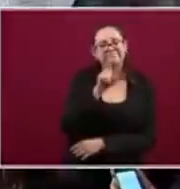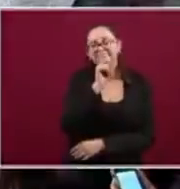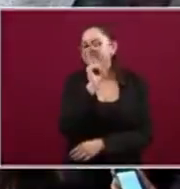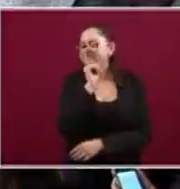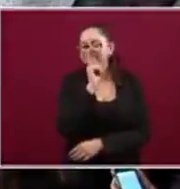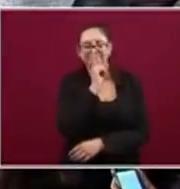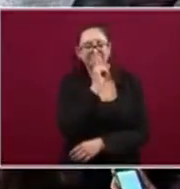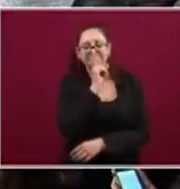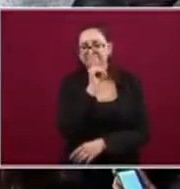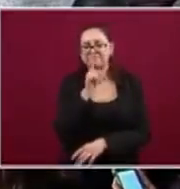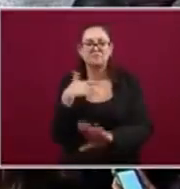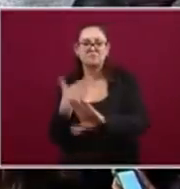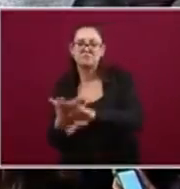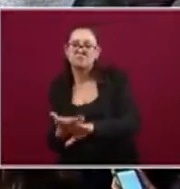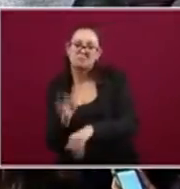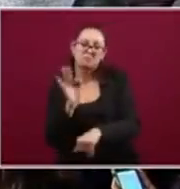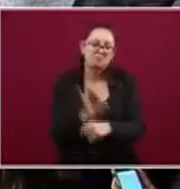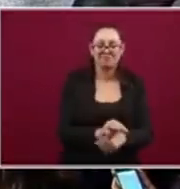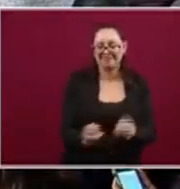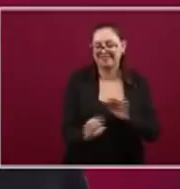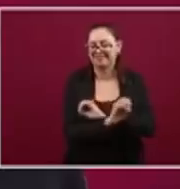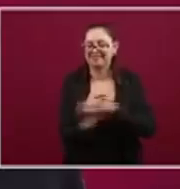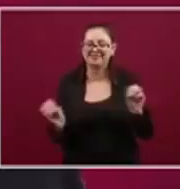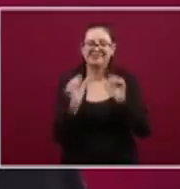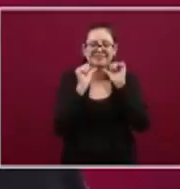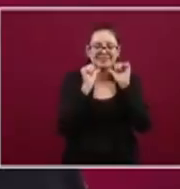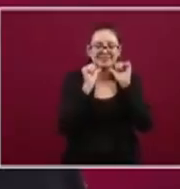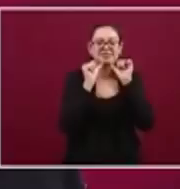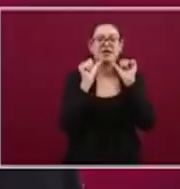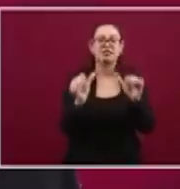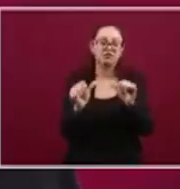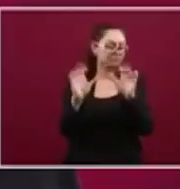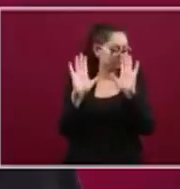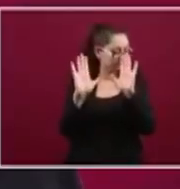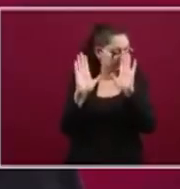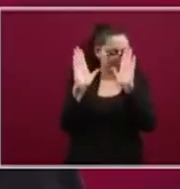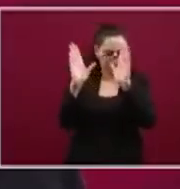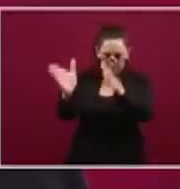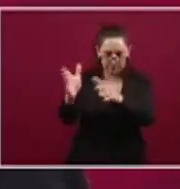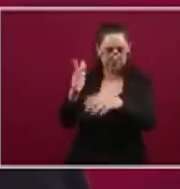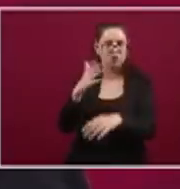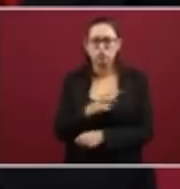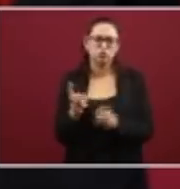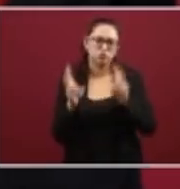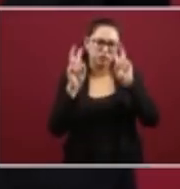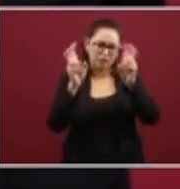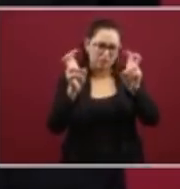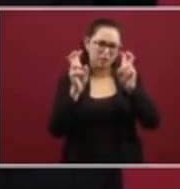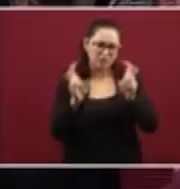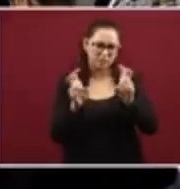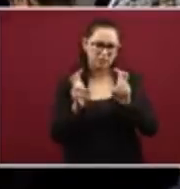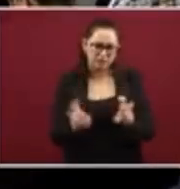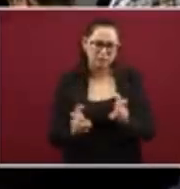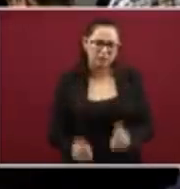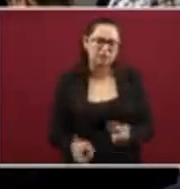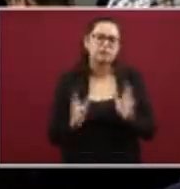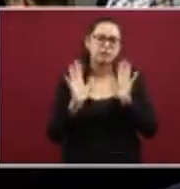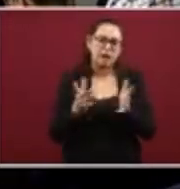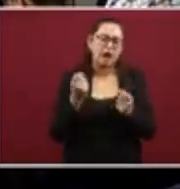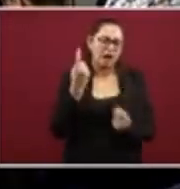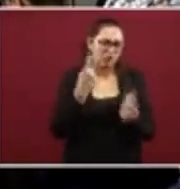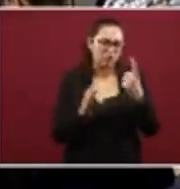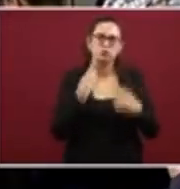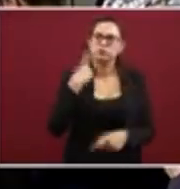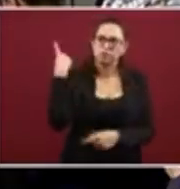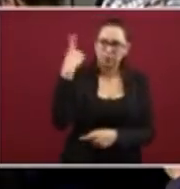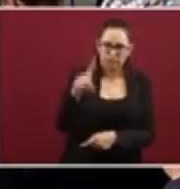en favor ni en contra sino que se actúe con justicia alejandro encinas subsecretario